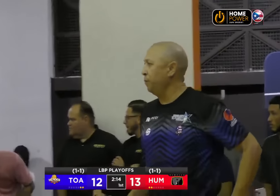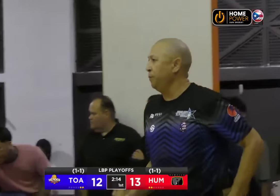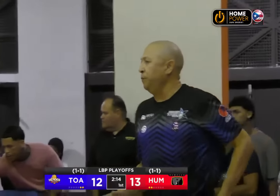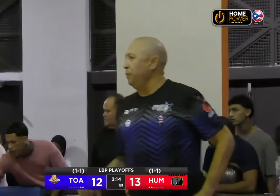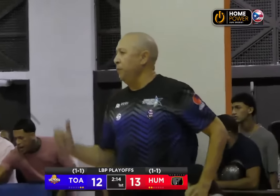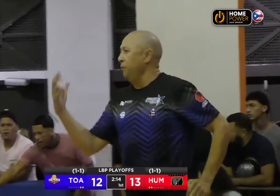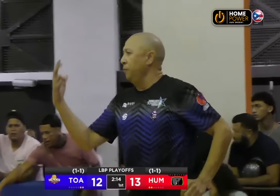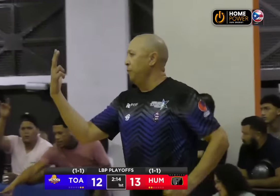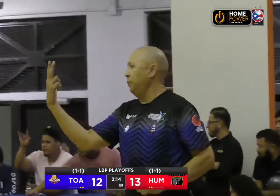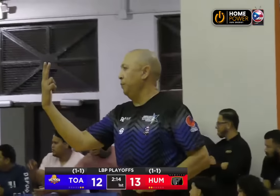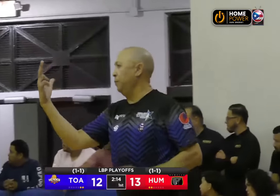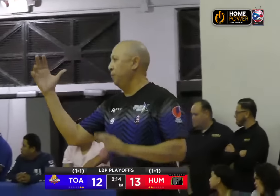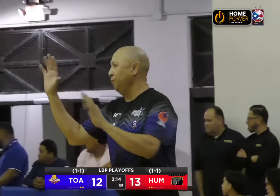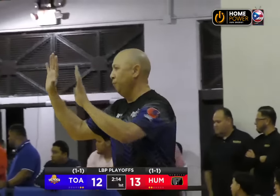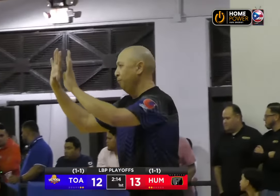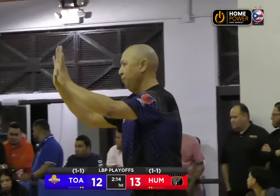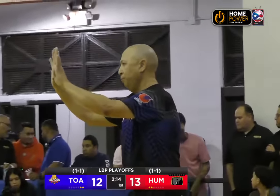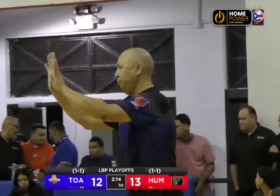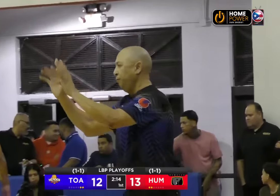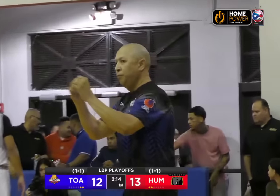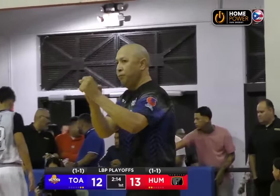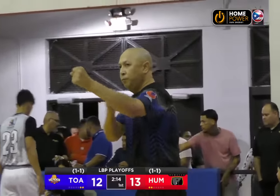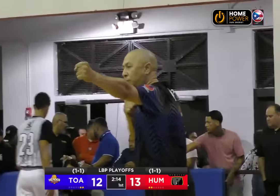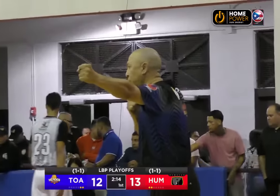Ofensiva. Ofensivo, sí señor.